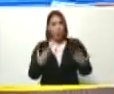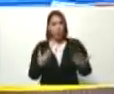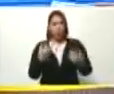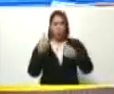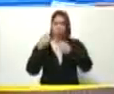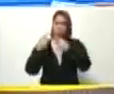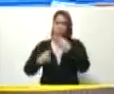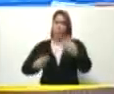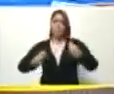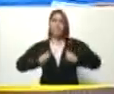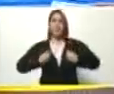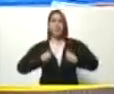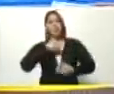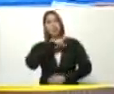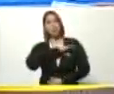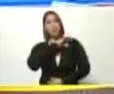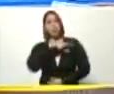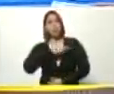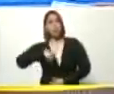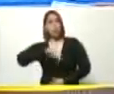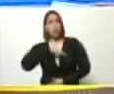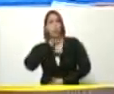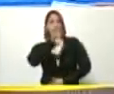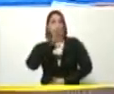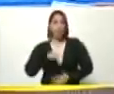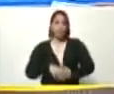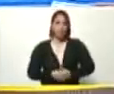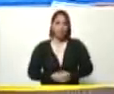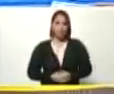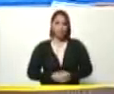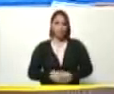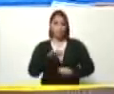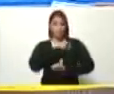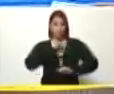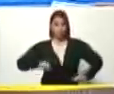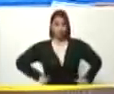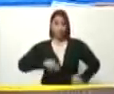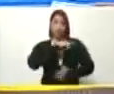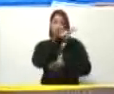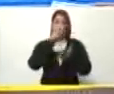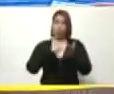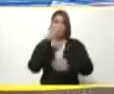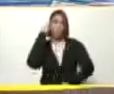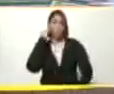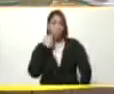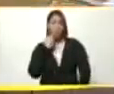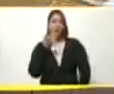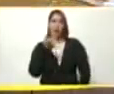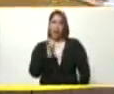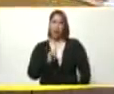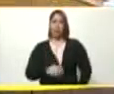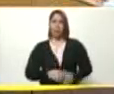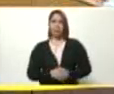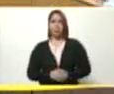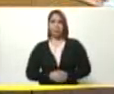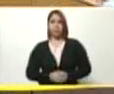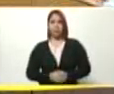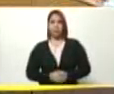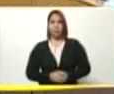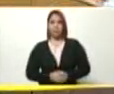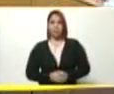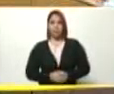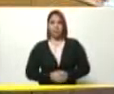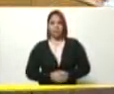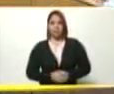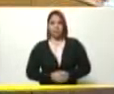de la vida social de nuestro país. La Fuerza Armada Nacional Bolivariana está hasta el